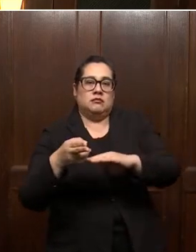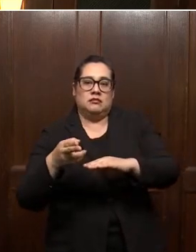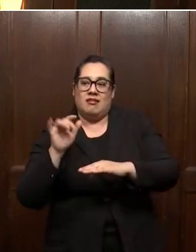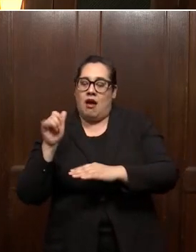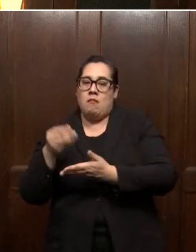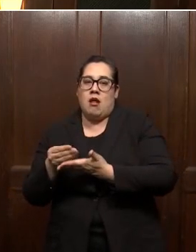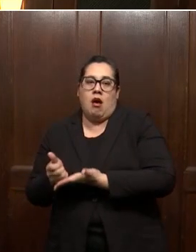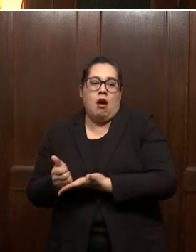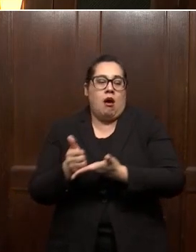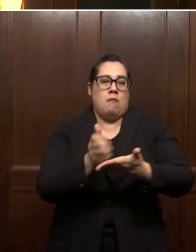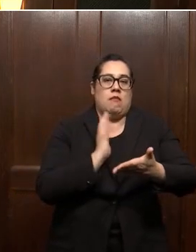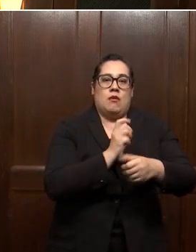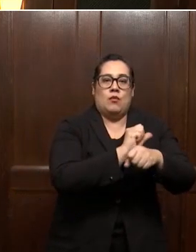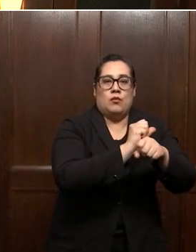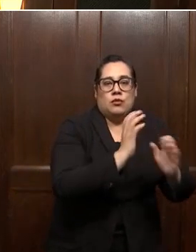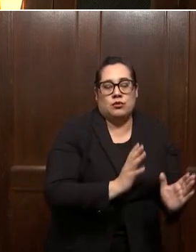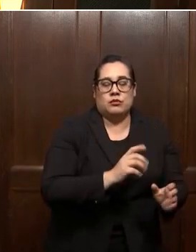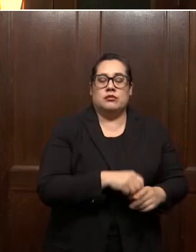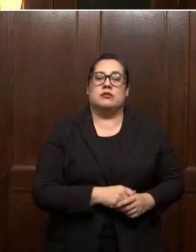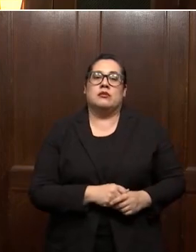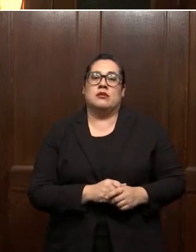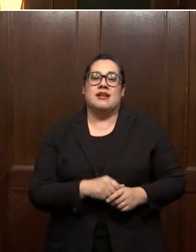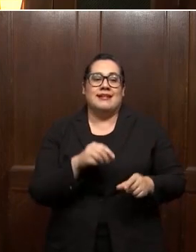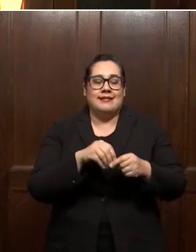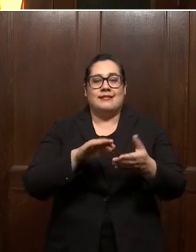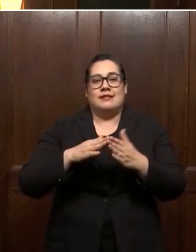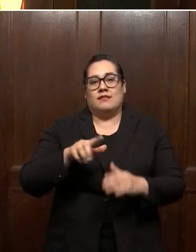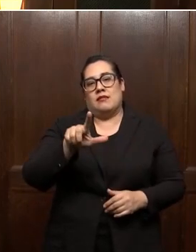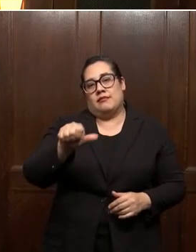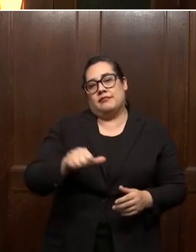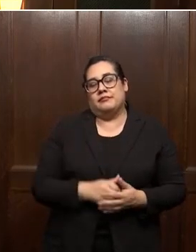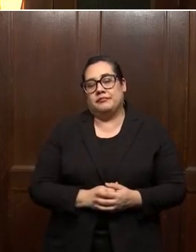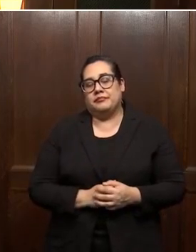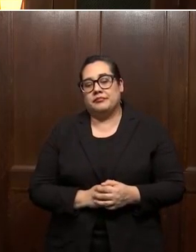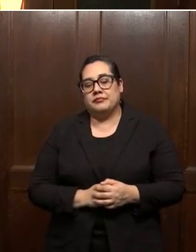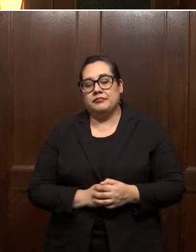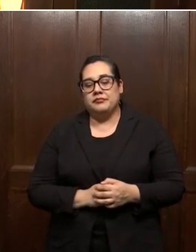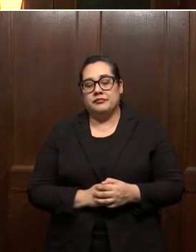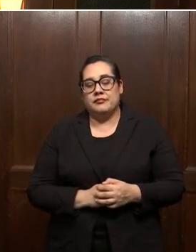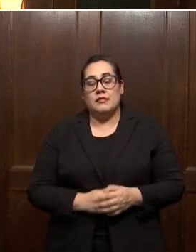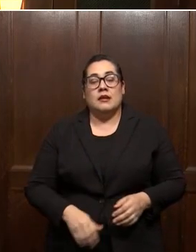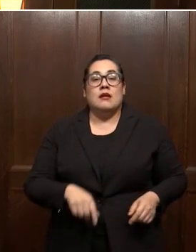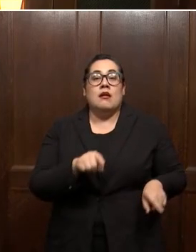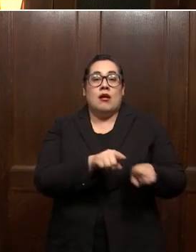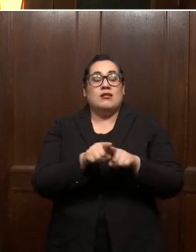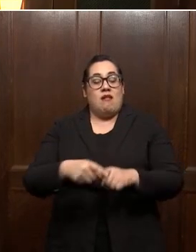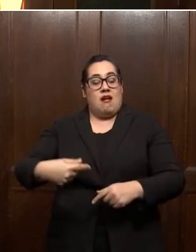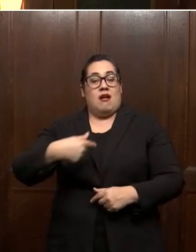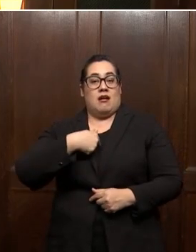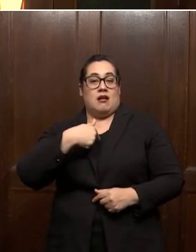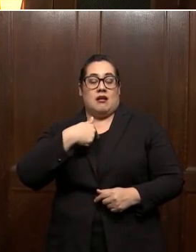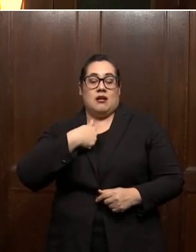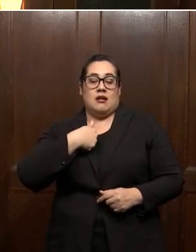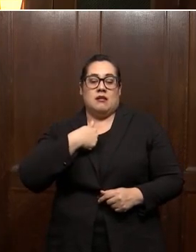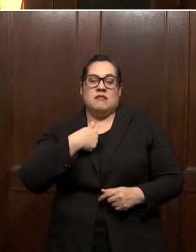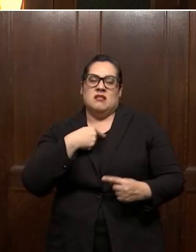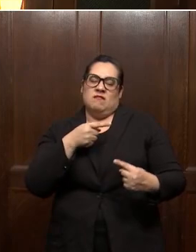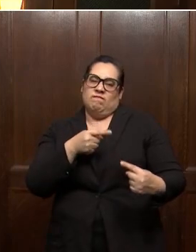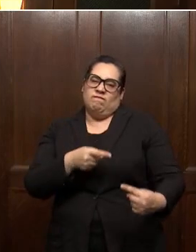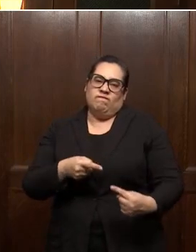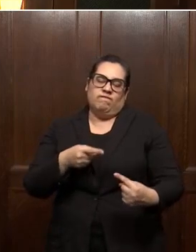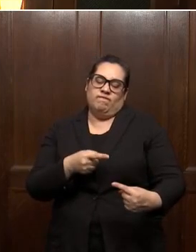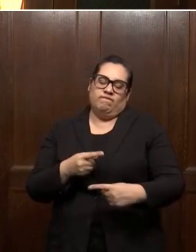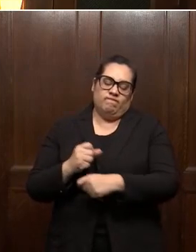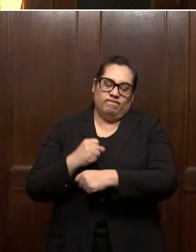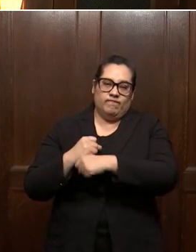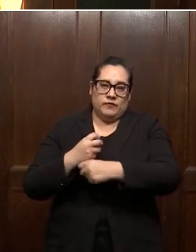a nuestros trabajadores en la ciudad de Los Ángeles. Y yo estoy luchando